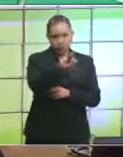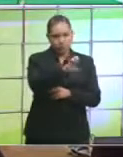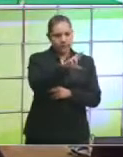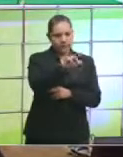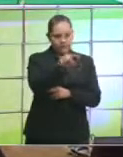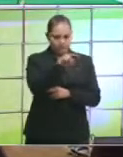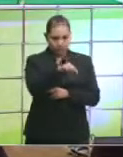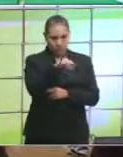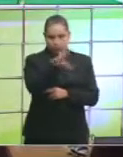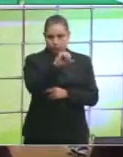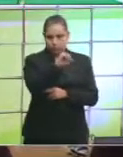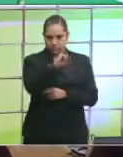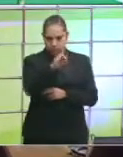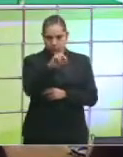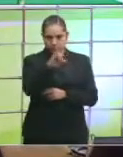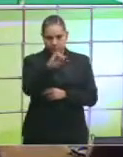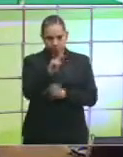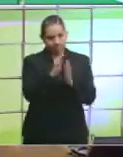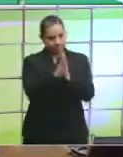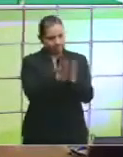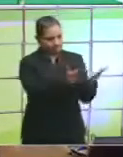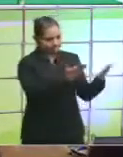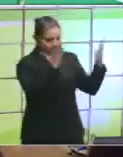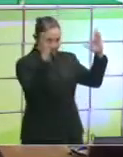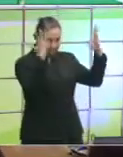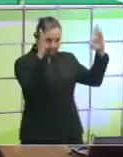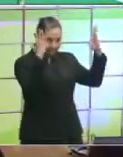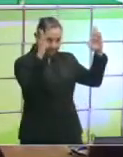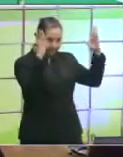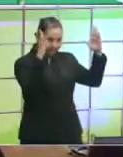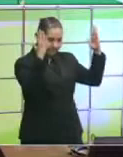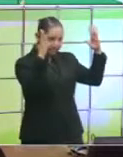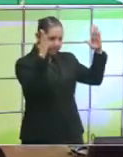cossío díaz para quien pido un aplauso por favor